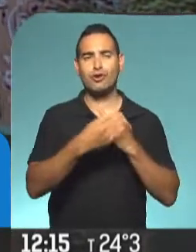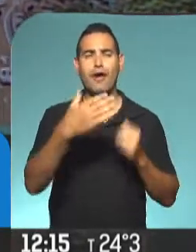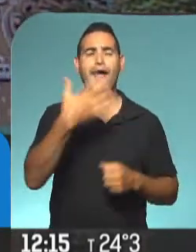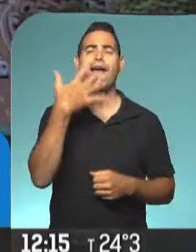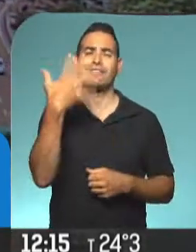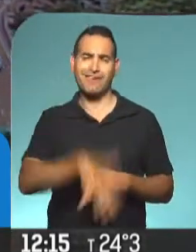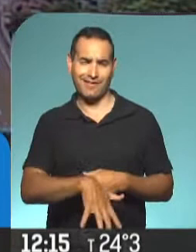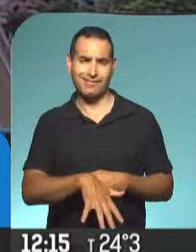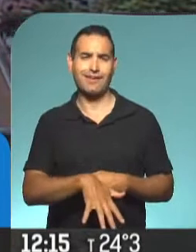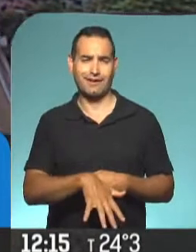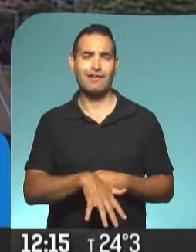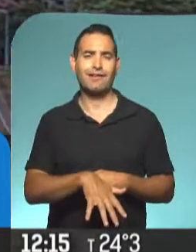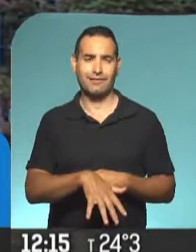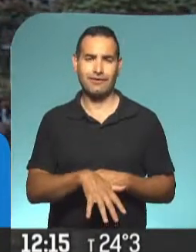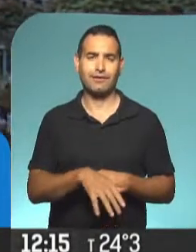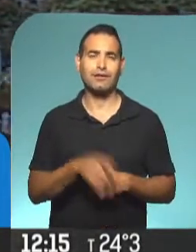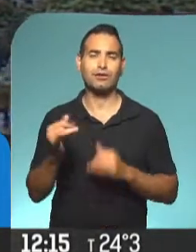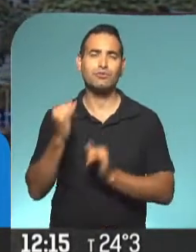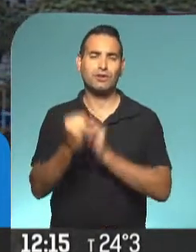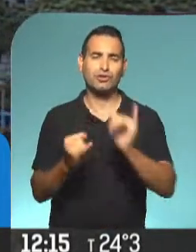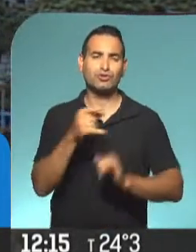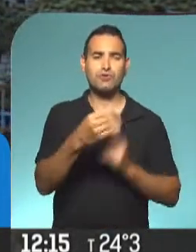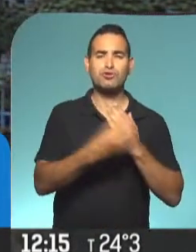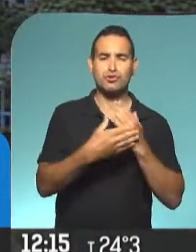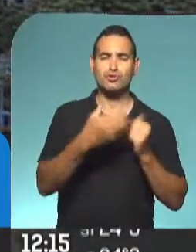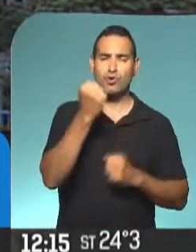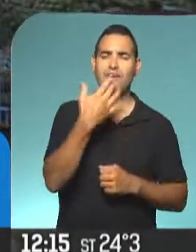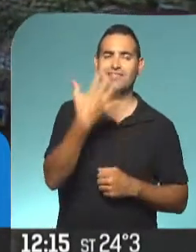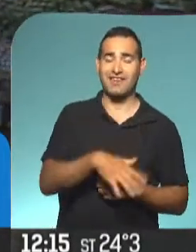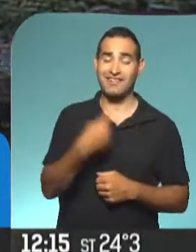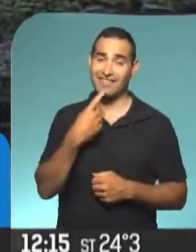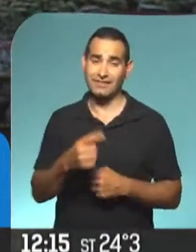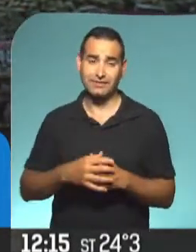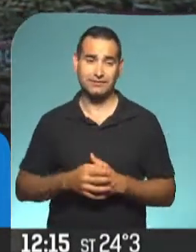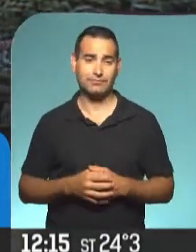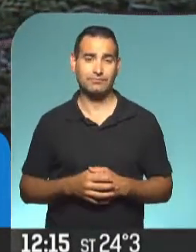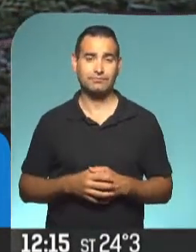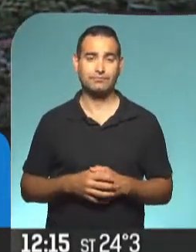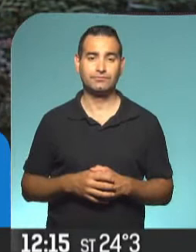entiende un diálogo que ellos, o un lenguaje que ellos entienden. ¿Lo aplaudieron por lo que dijo o por lo que no dijo?